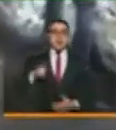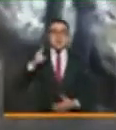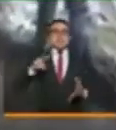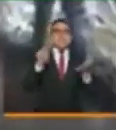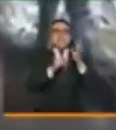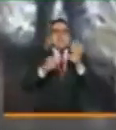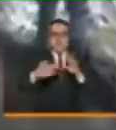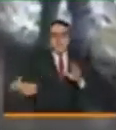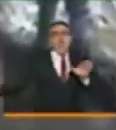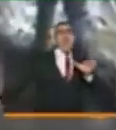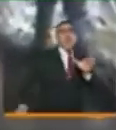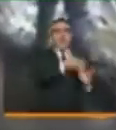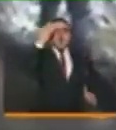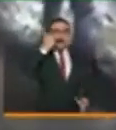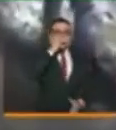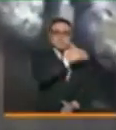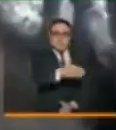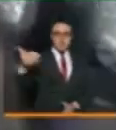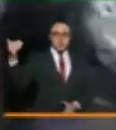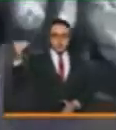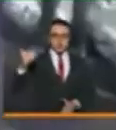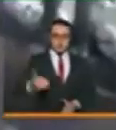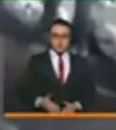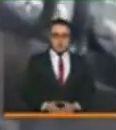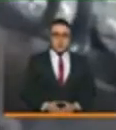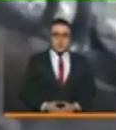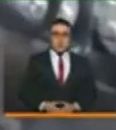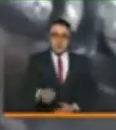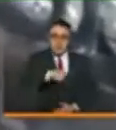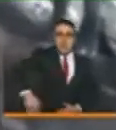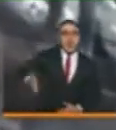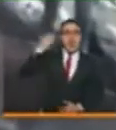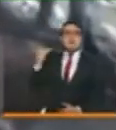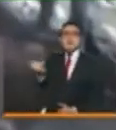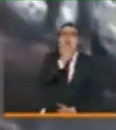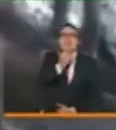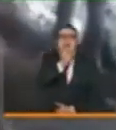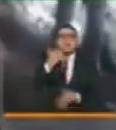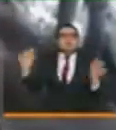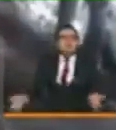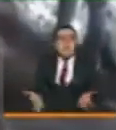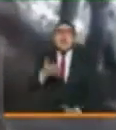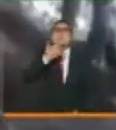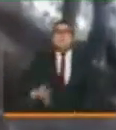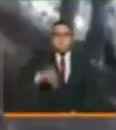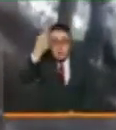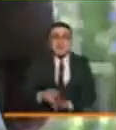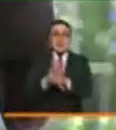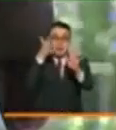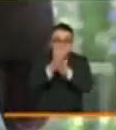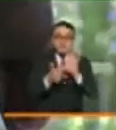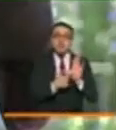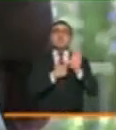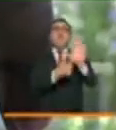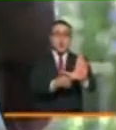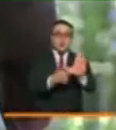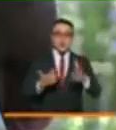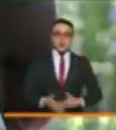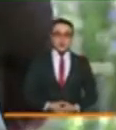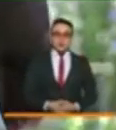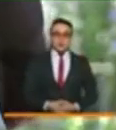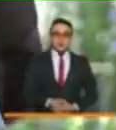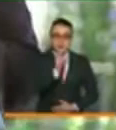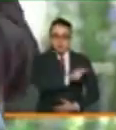abuso. Que se conozca la verdad, pero además que quienes asuman la